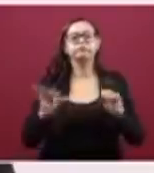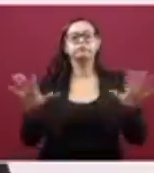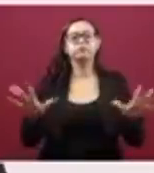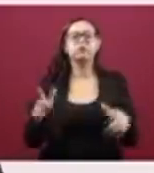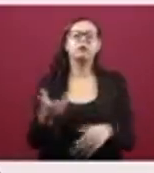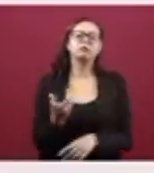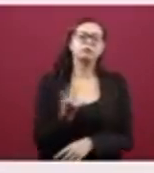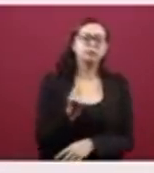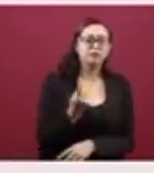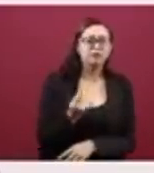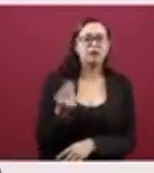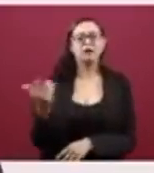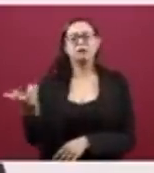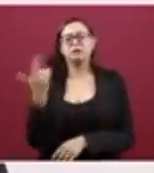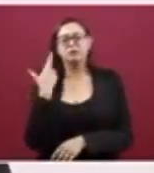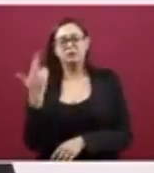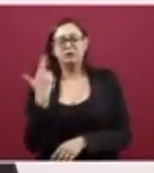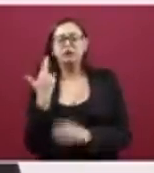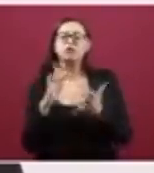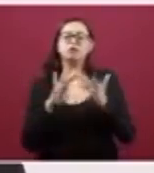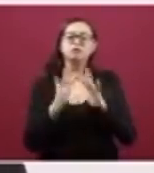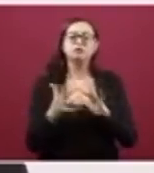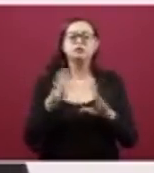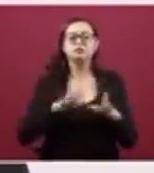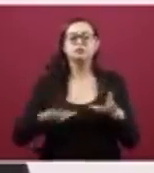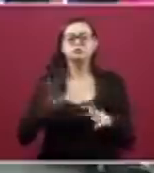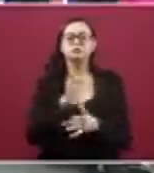convencionales y de las redes sociales.